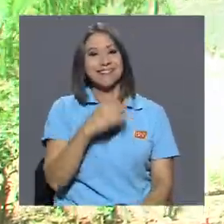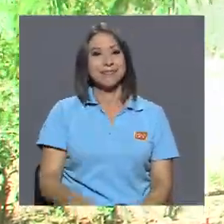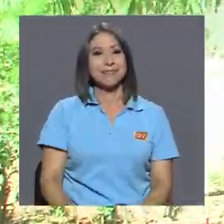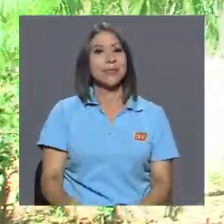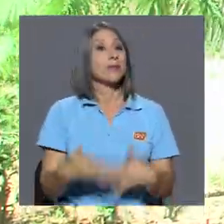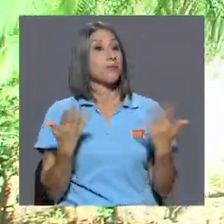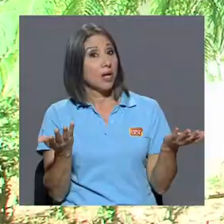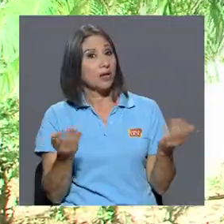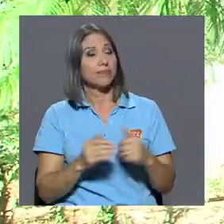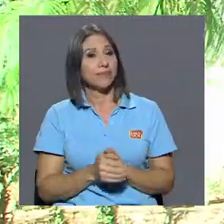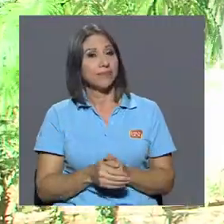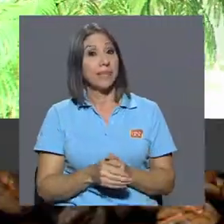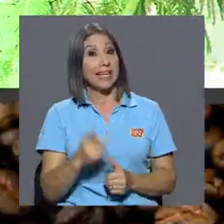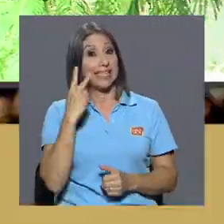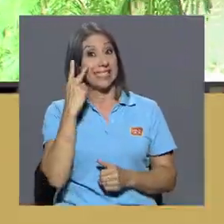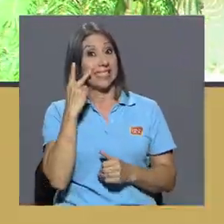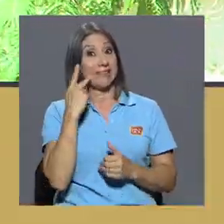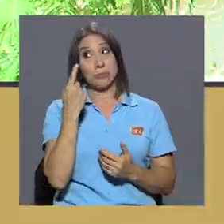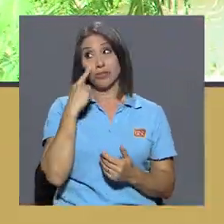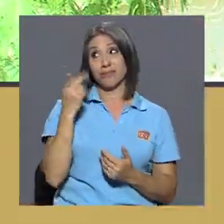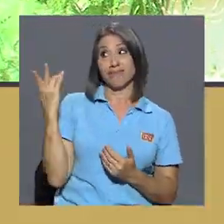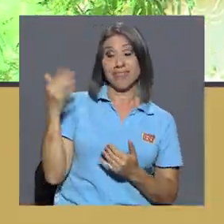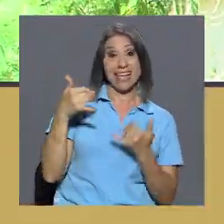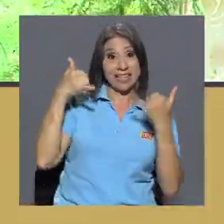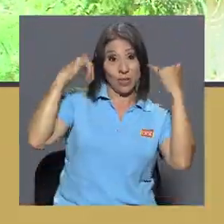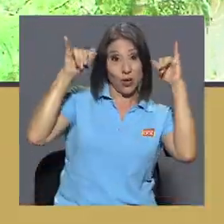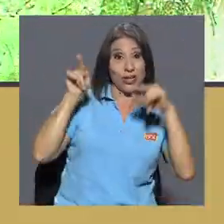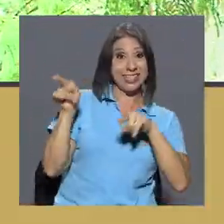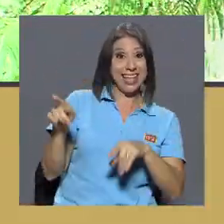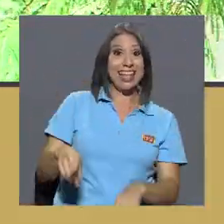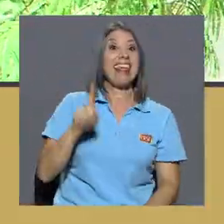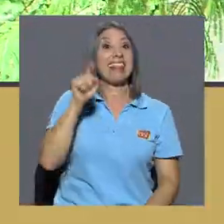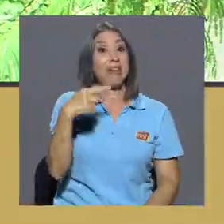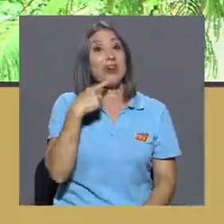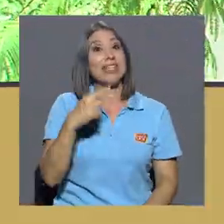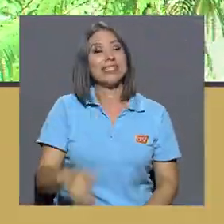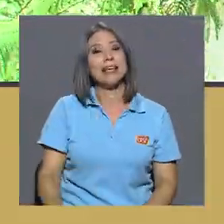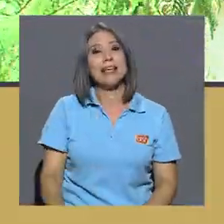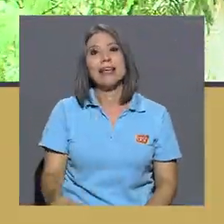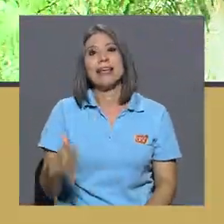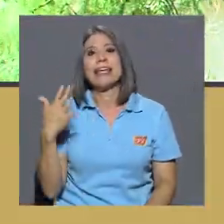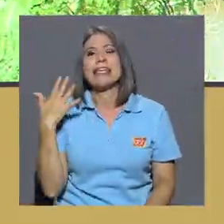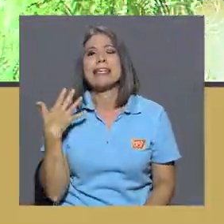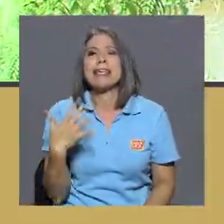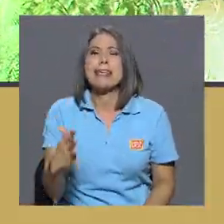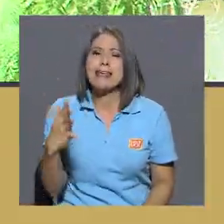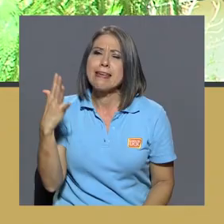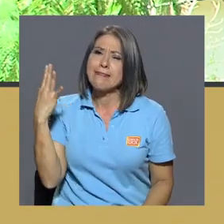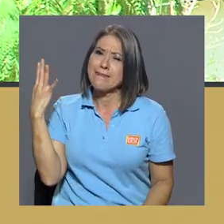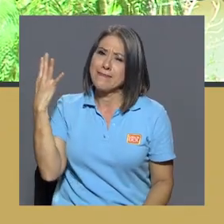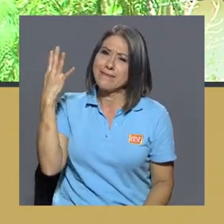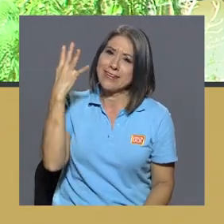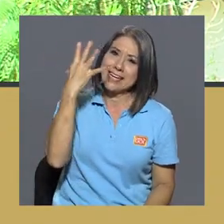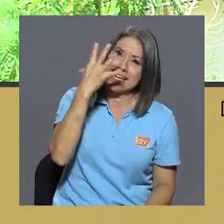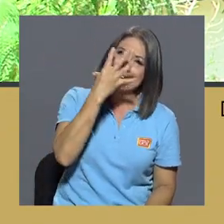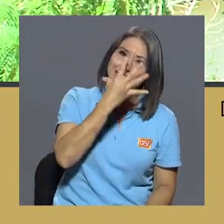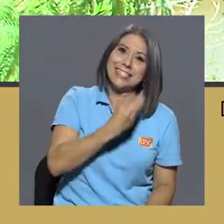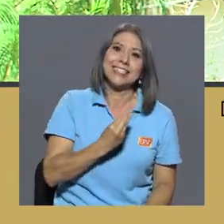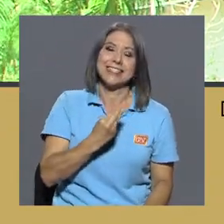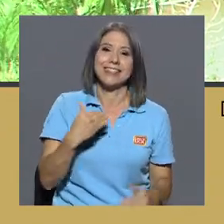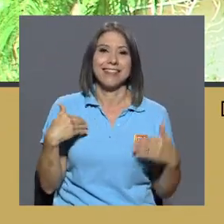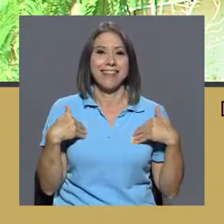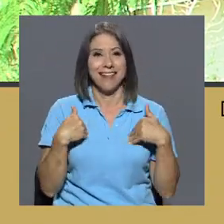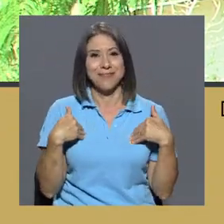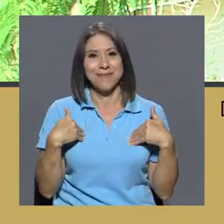Bueno, si vemos ese toro que está ahí, tengo que decir, ¡qué belleza de animal!